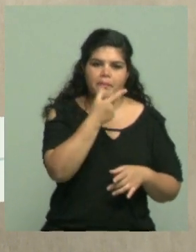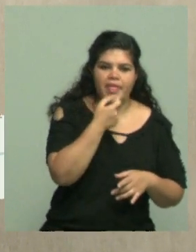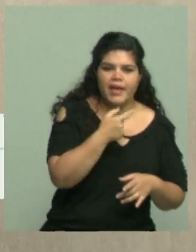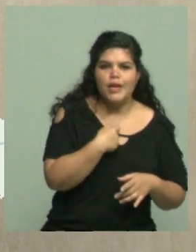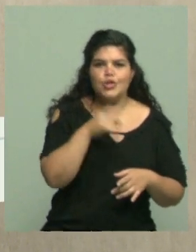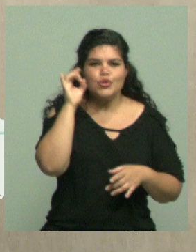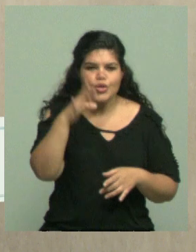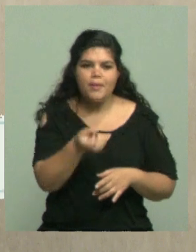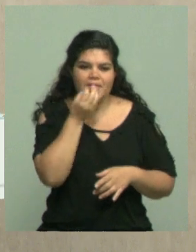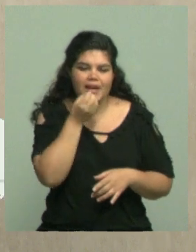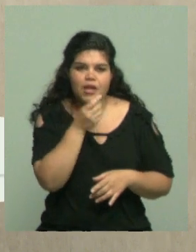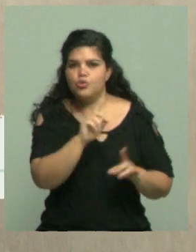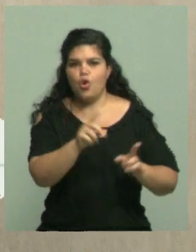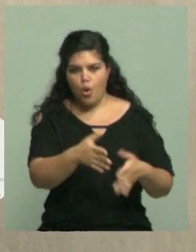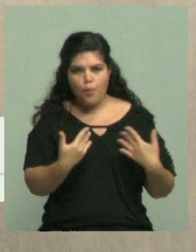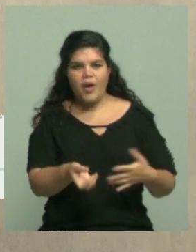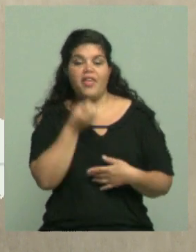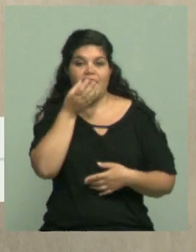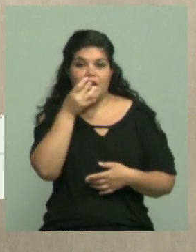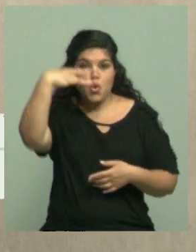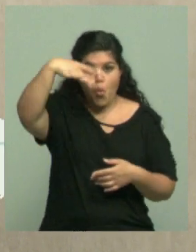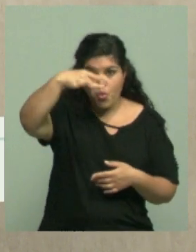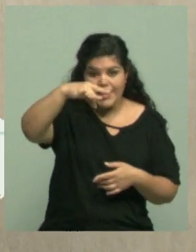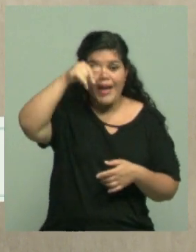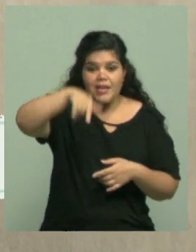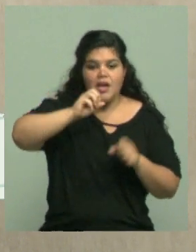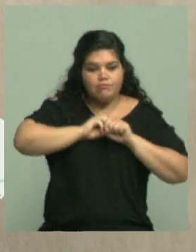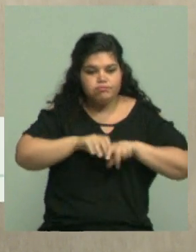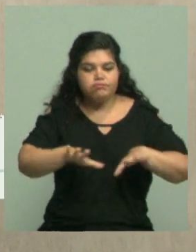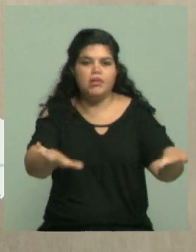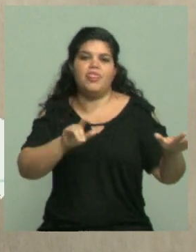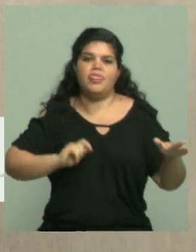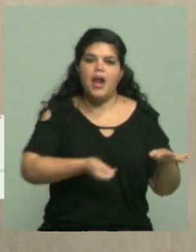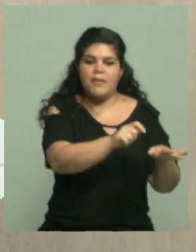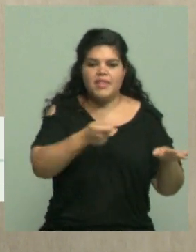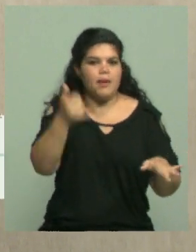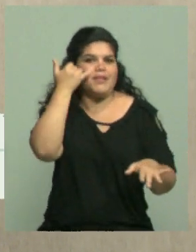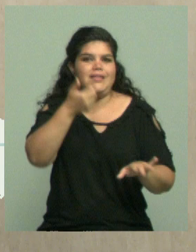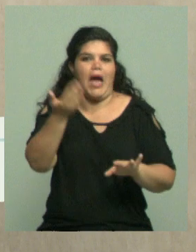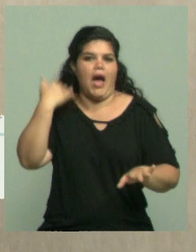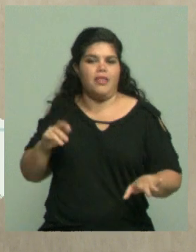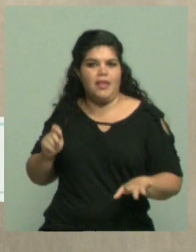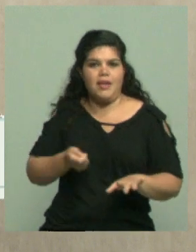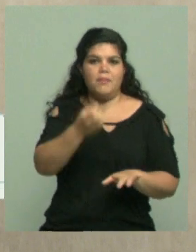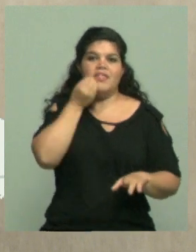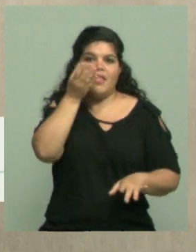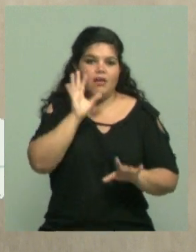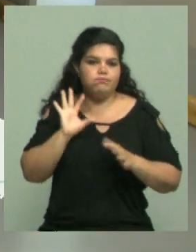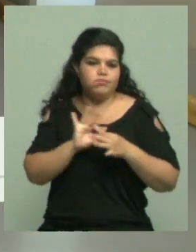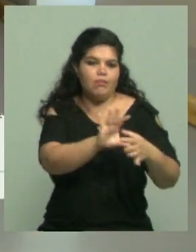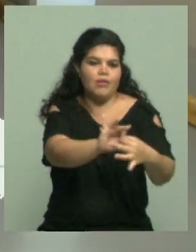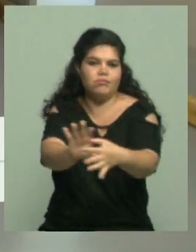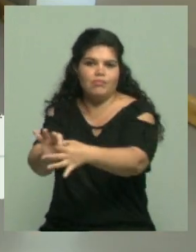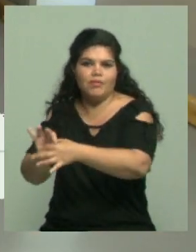una protección integral del grupo vulnerable. Ajá. Entonces, bueno, en esta positividad que le veo yo, el decir, bueno,